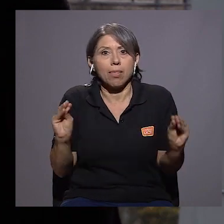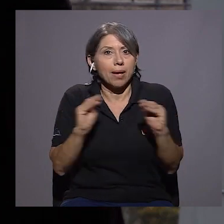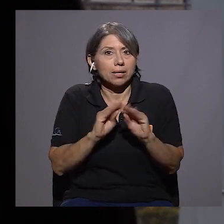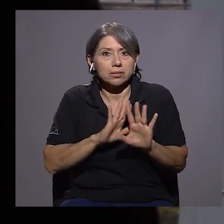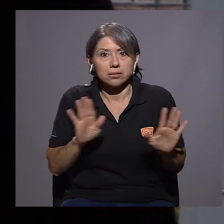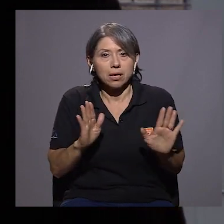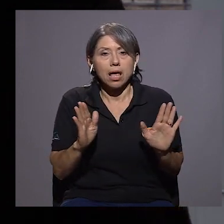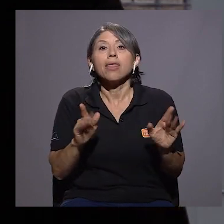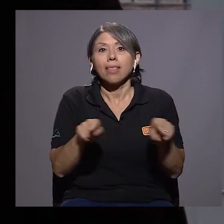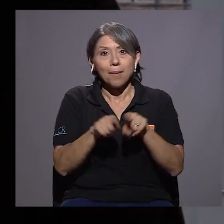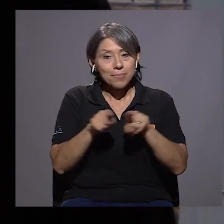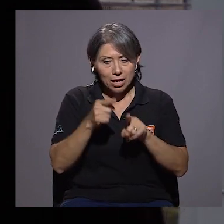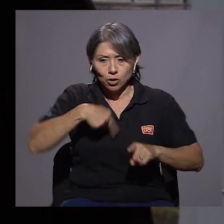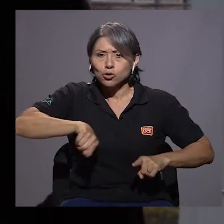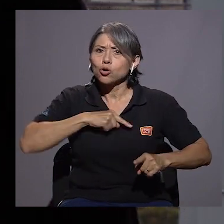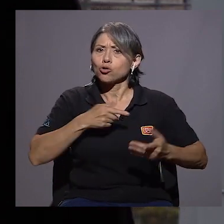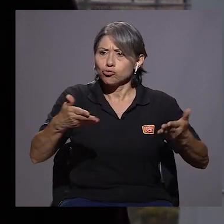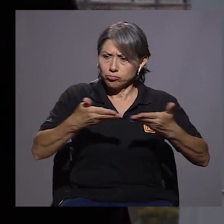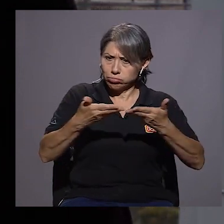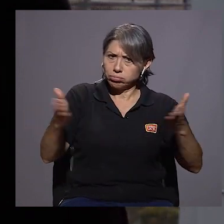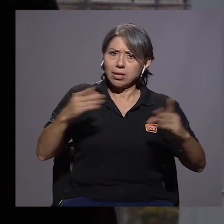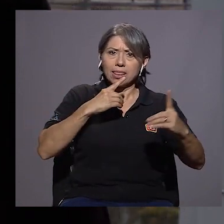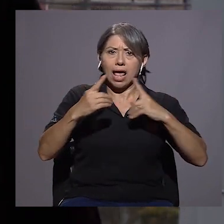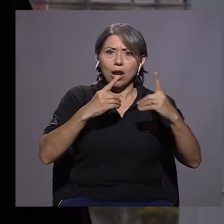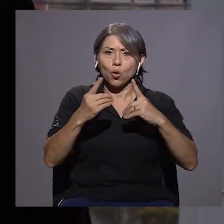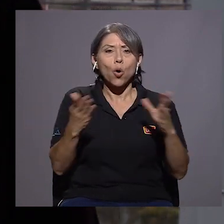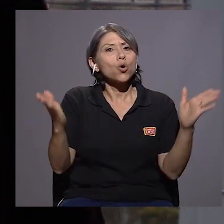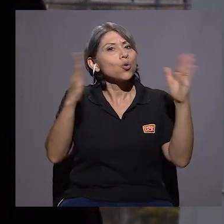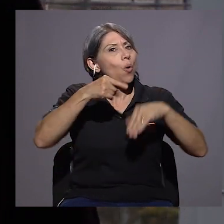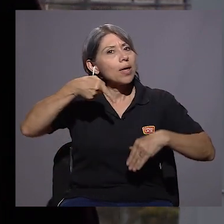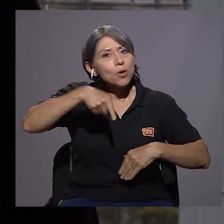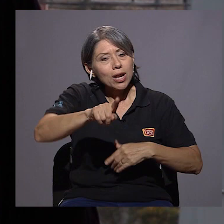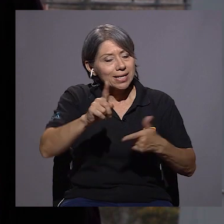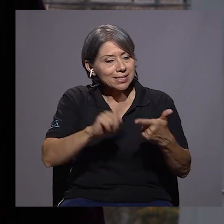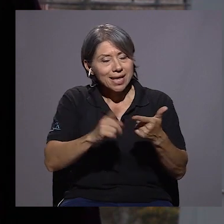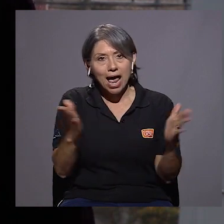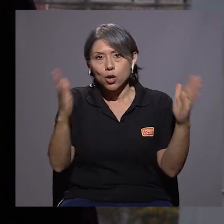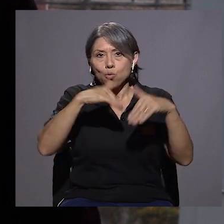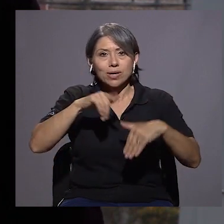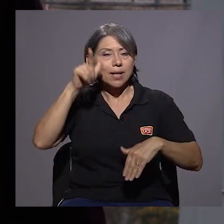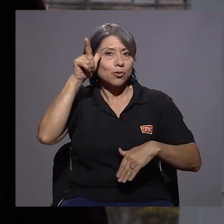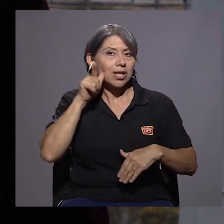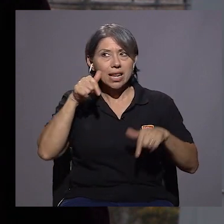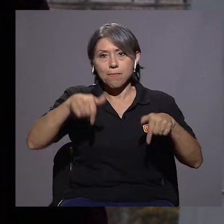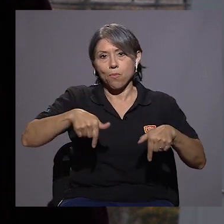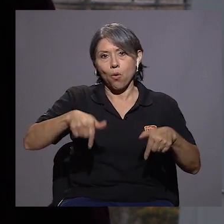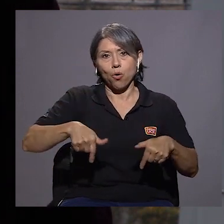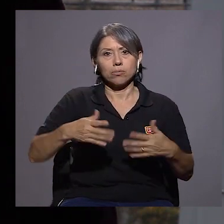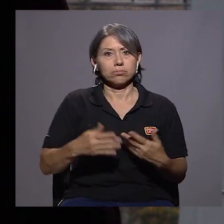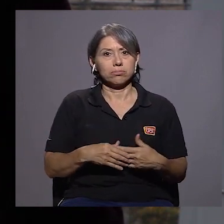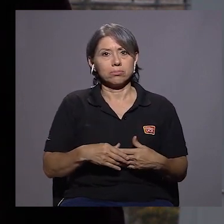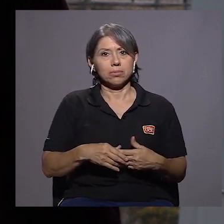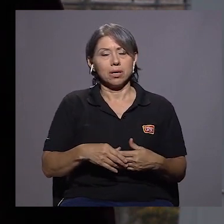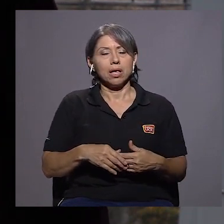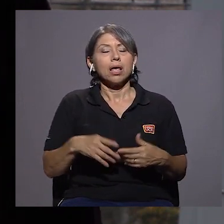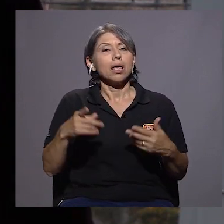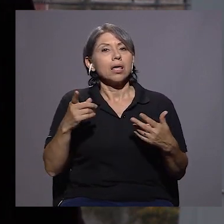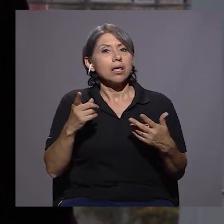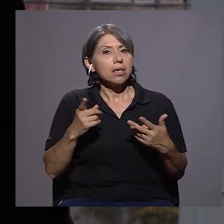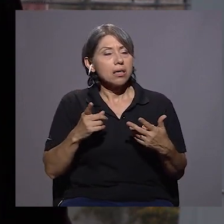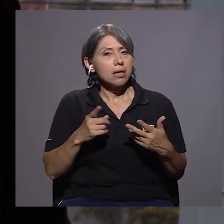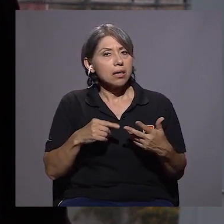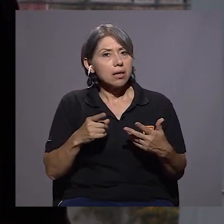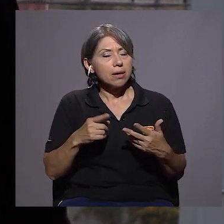totalmente diálogo. No hay violencia, no estamos en Limón y lo que presentamos para